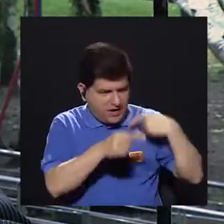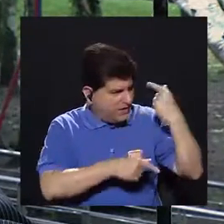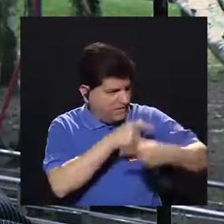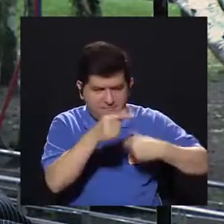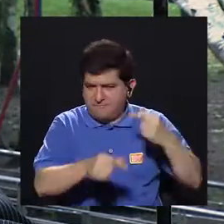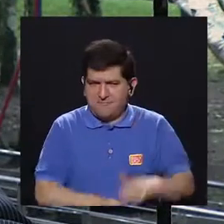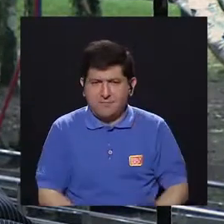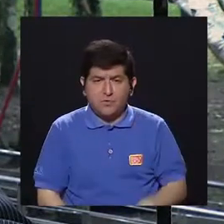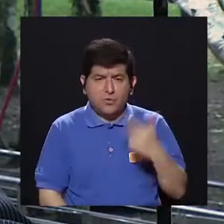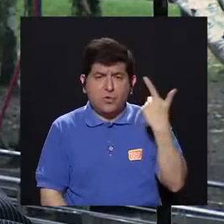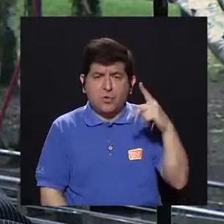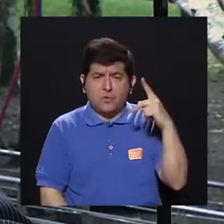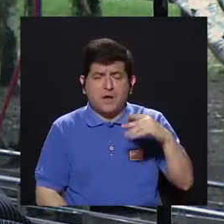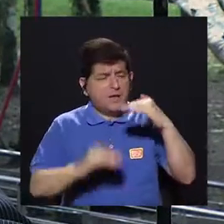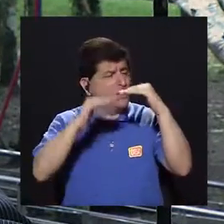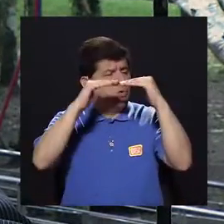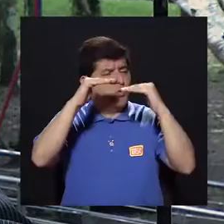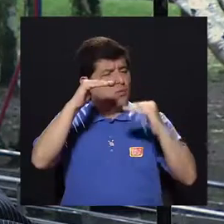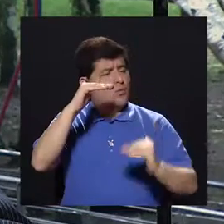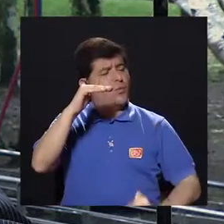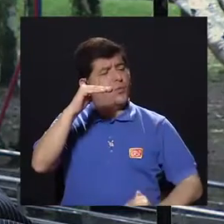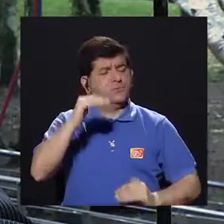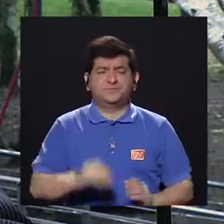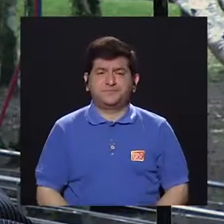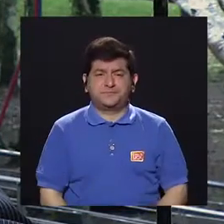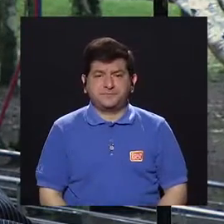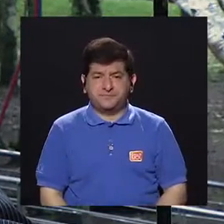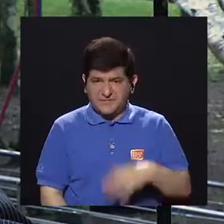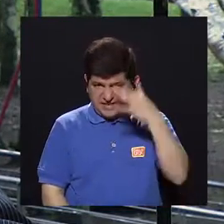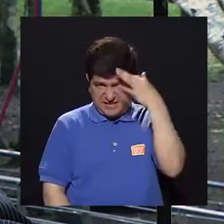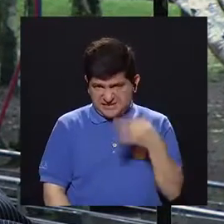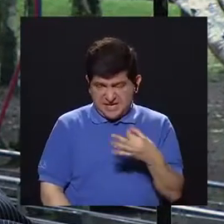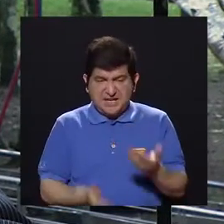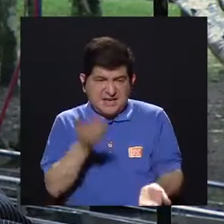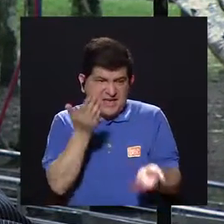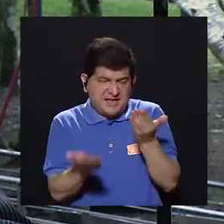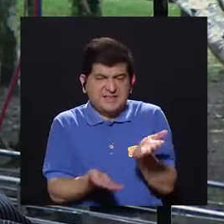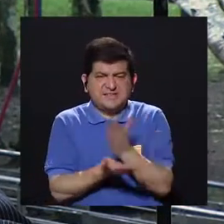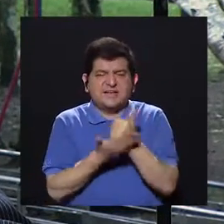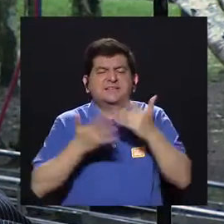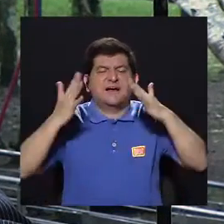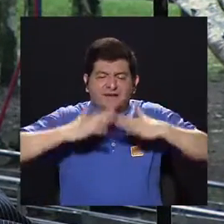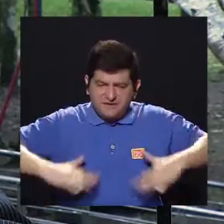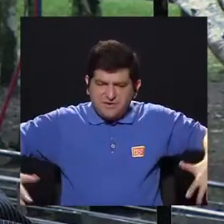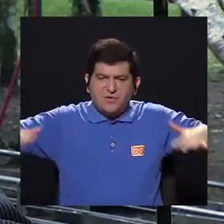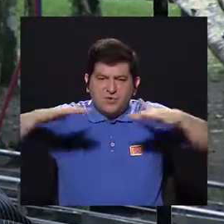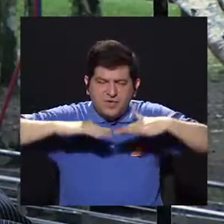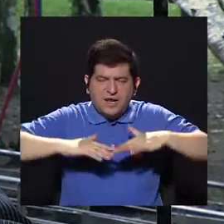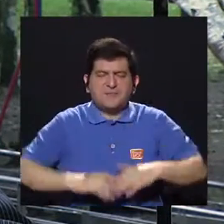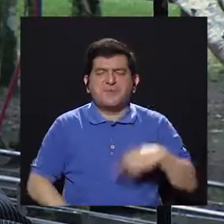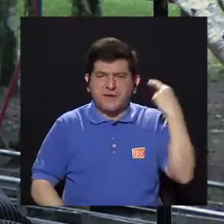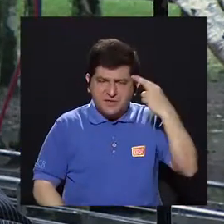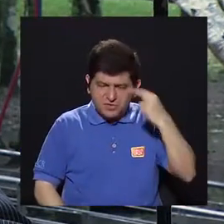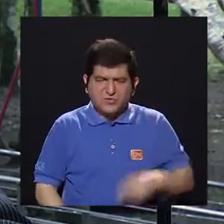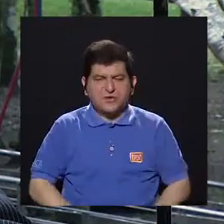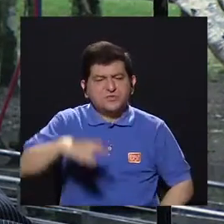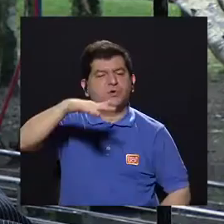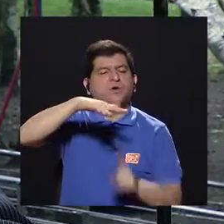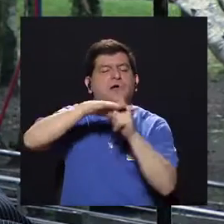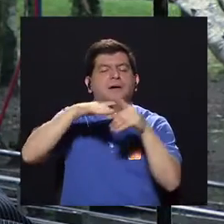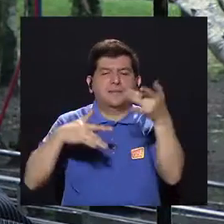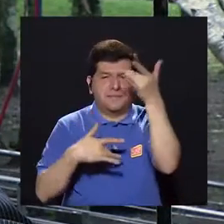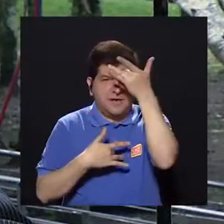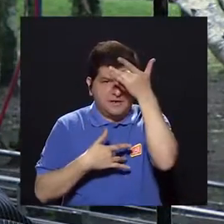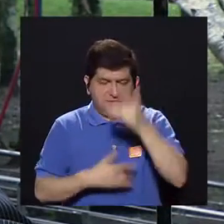material genético, ese riesgo es muy, muy bajo. Porque sí se considera que quizás sea algo ambiental lo que desencadena la